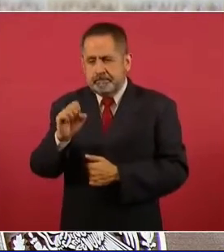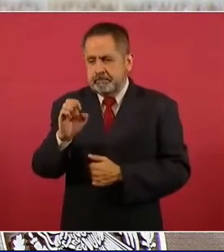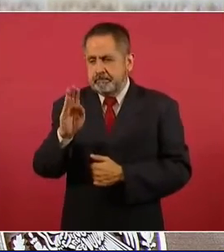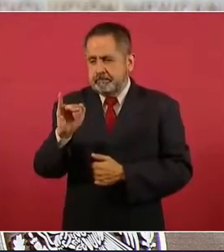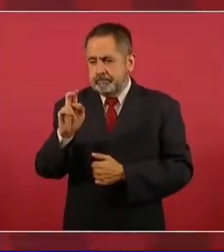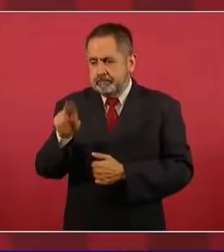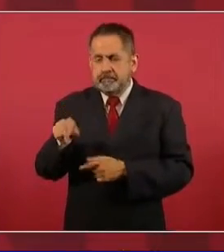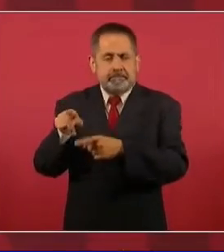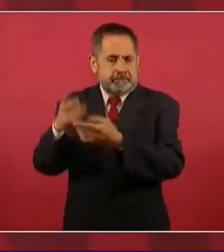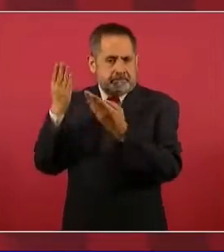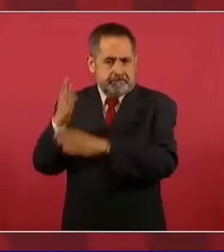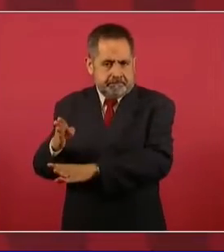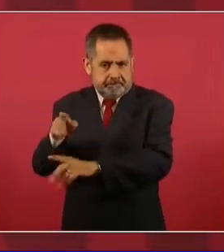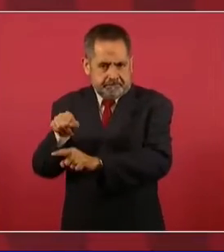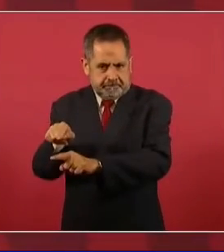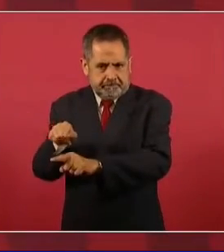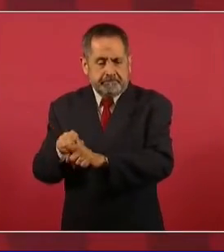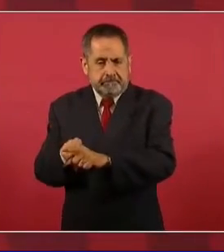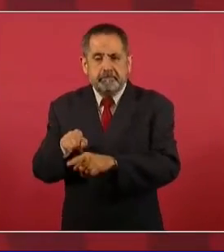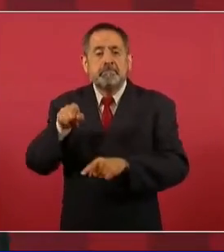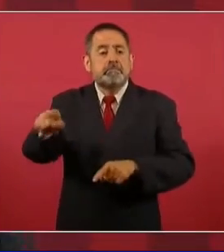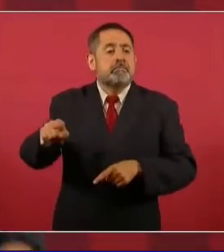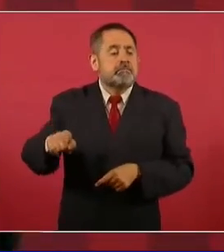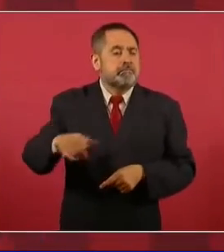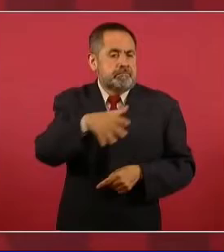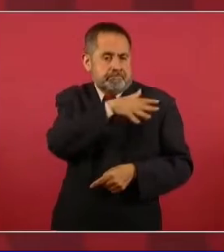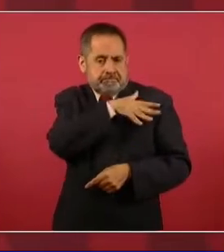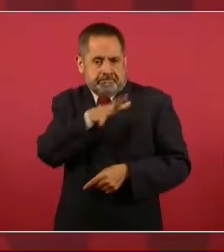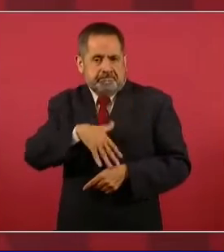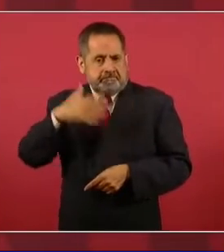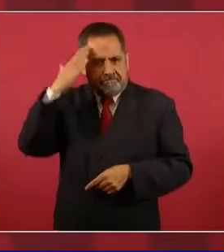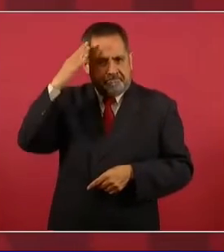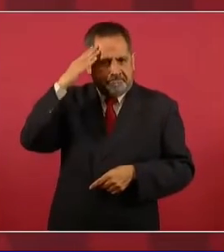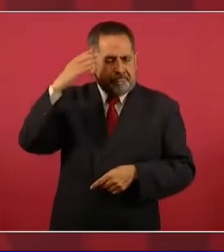comandantes de zona, de región,